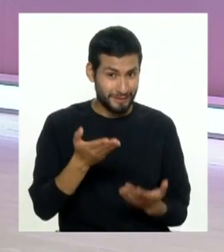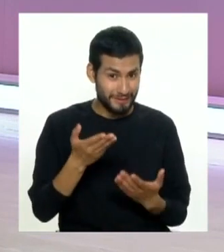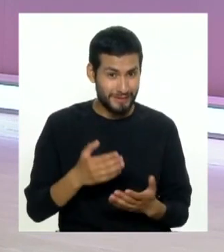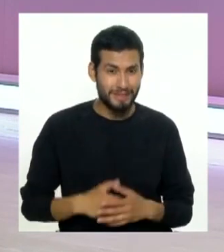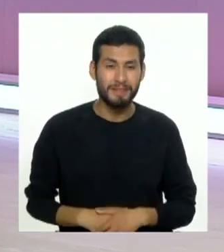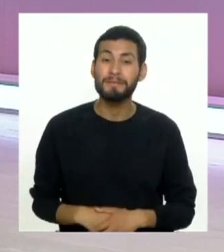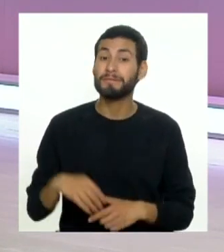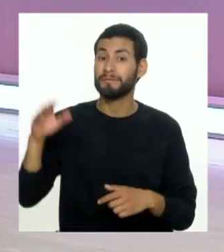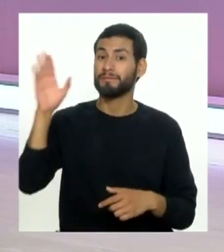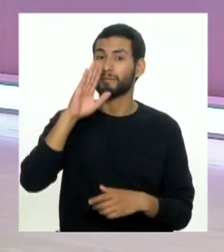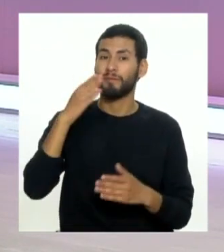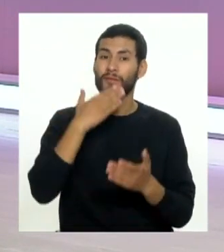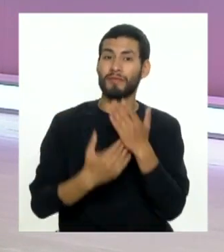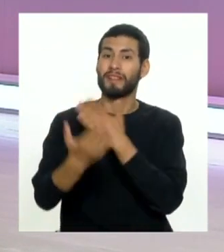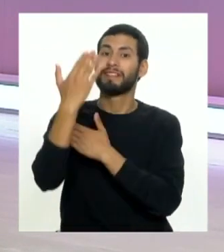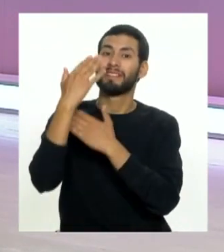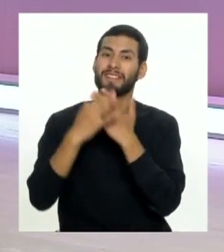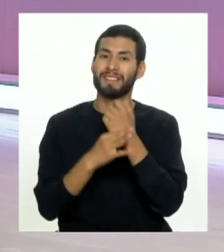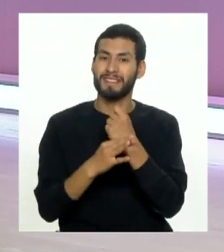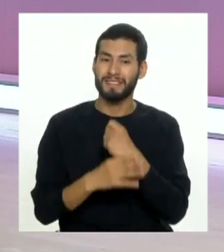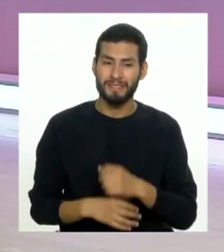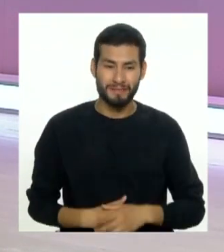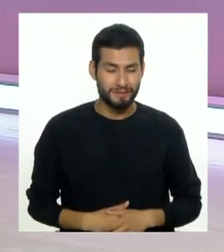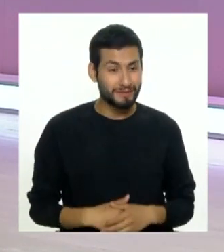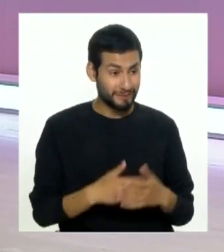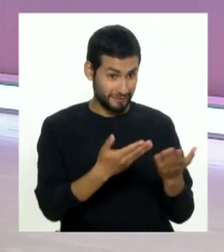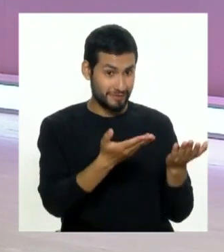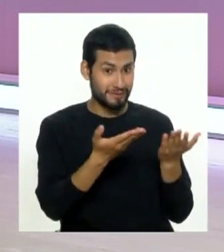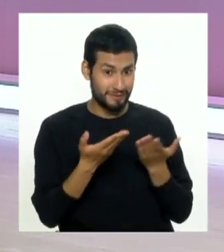Aló, buenos días, doctor. Adelante, por favor.